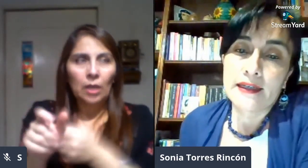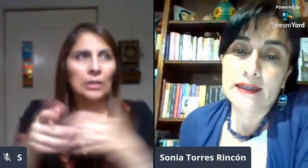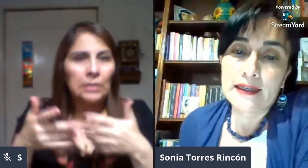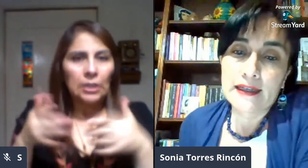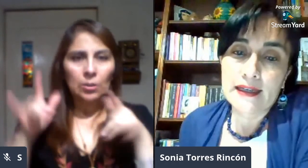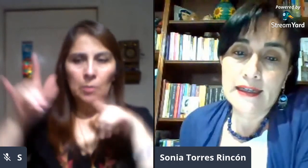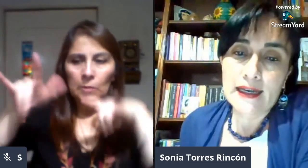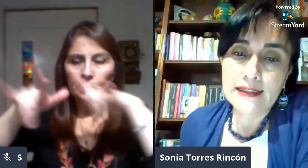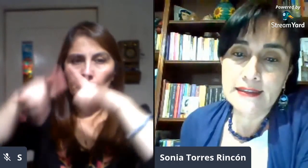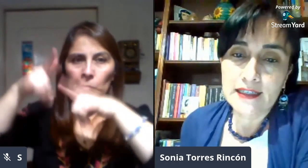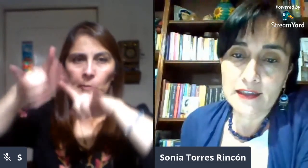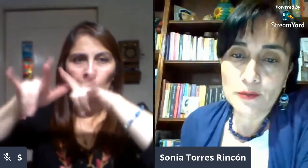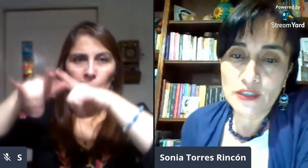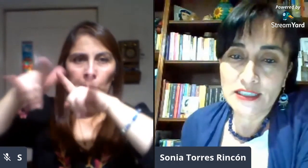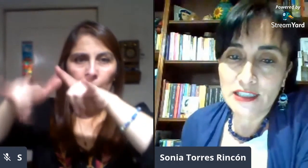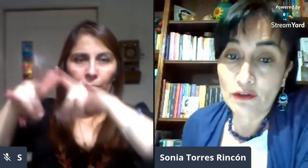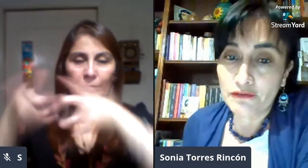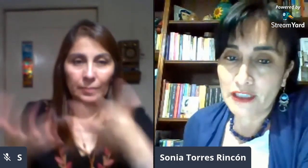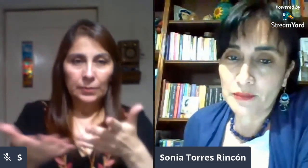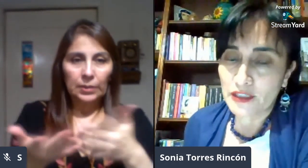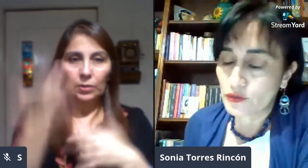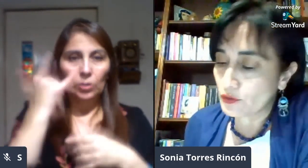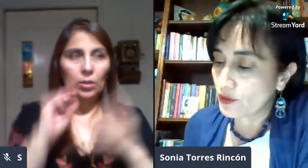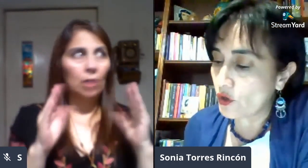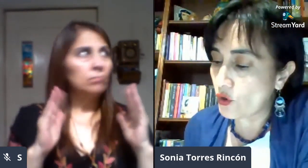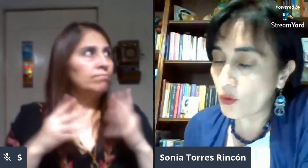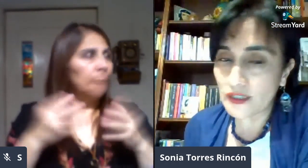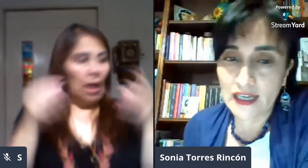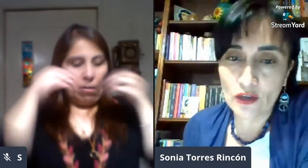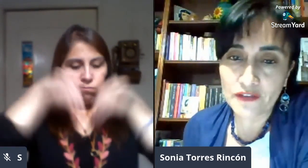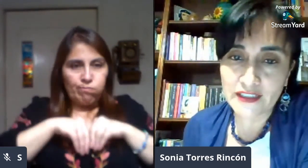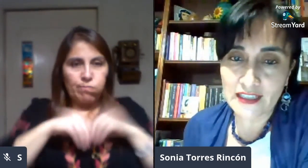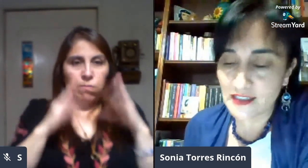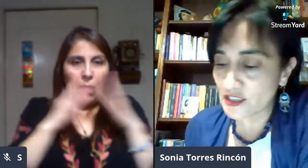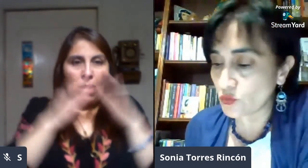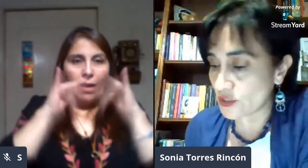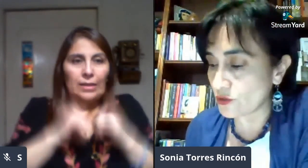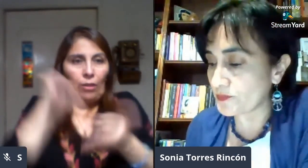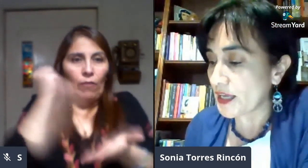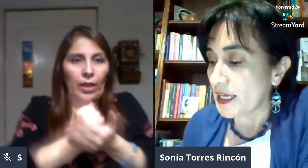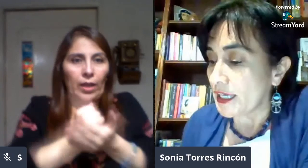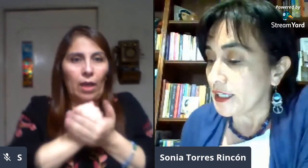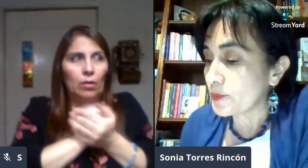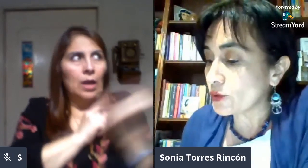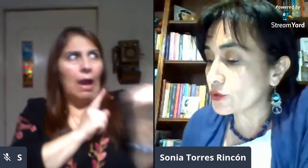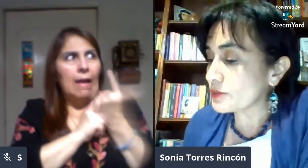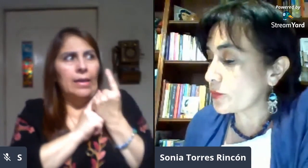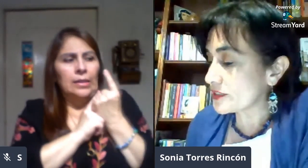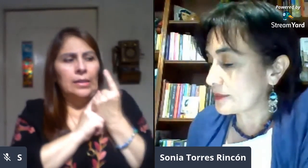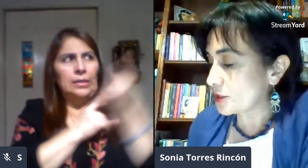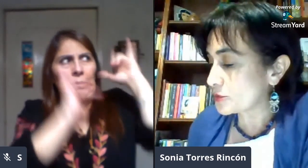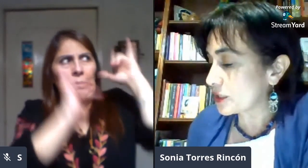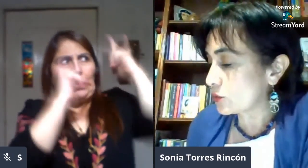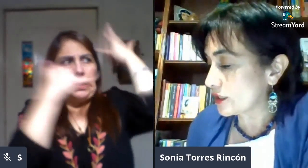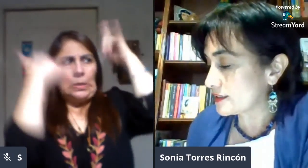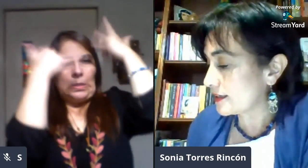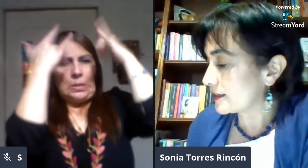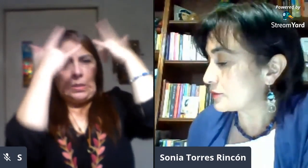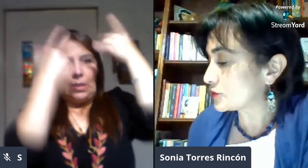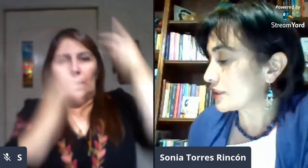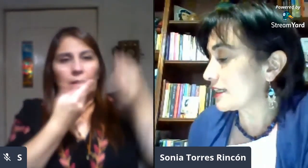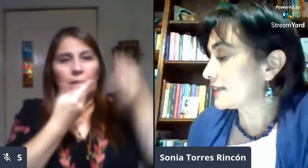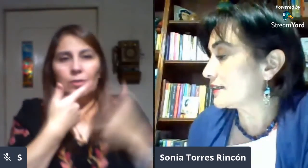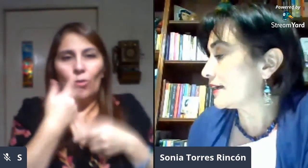permanente al estar, digamos, en este confinamiento obligado frente a esta situación. Y por último, pues también